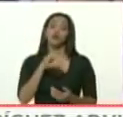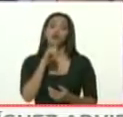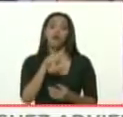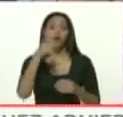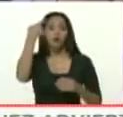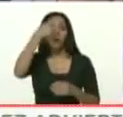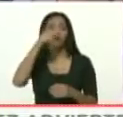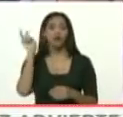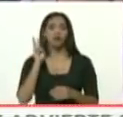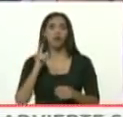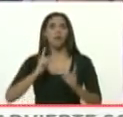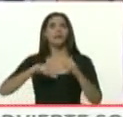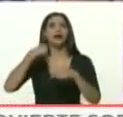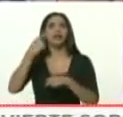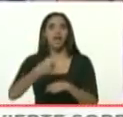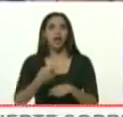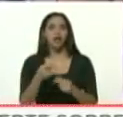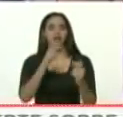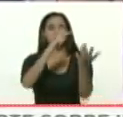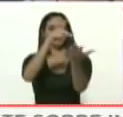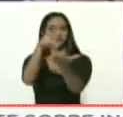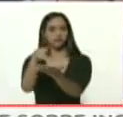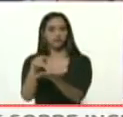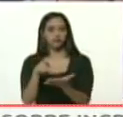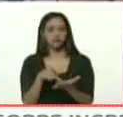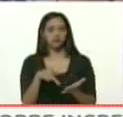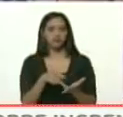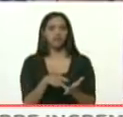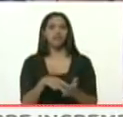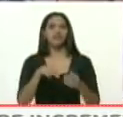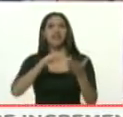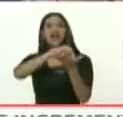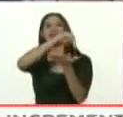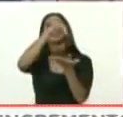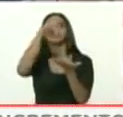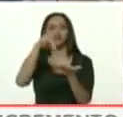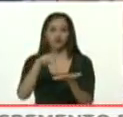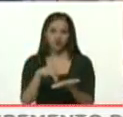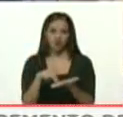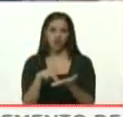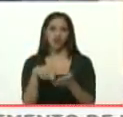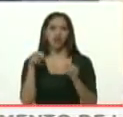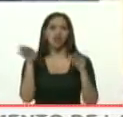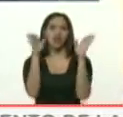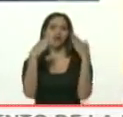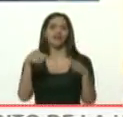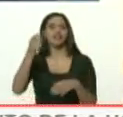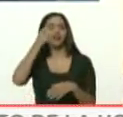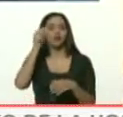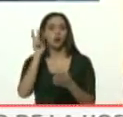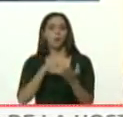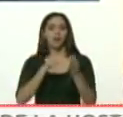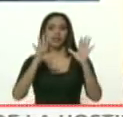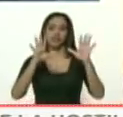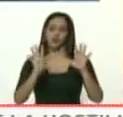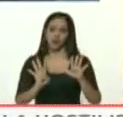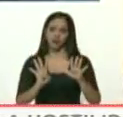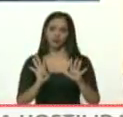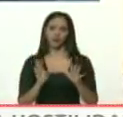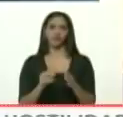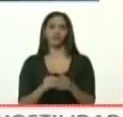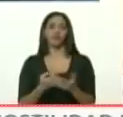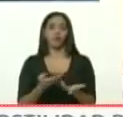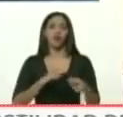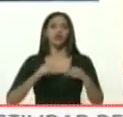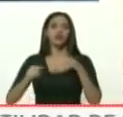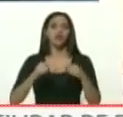mañana estamos desplegando el dispositivo nacional Navidades Seguras 2019 por instrucciones